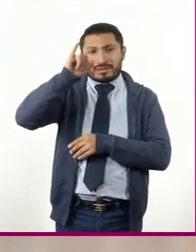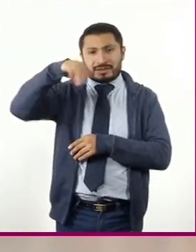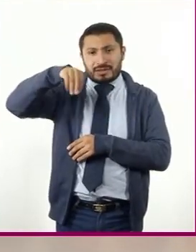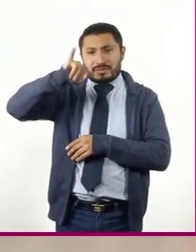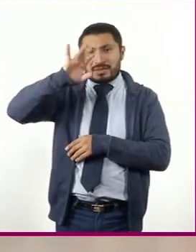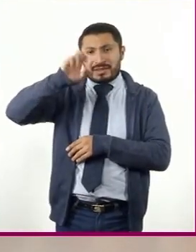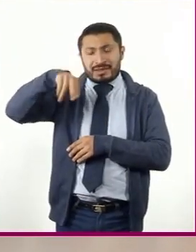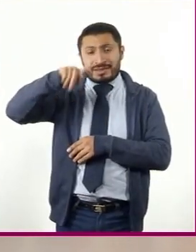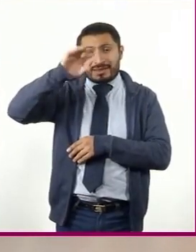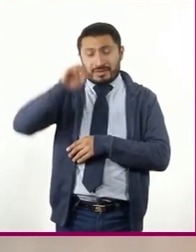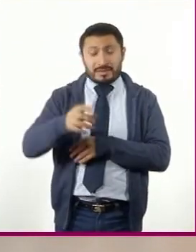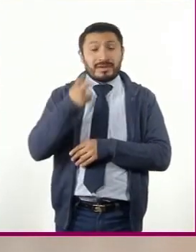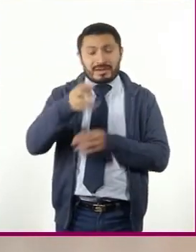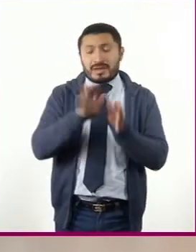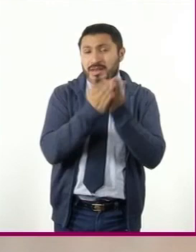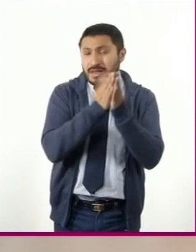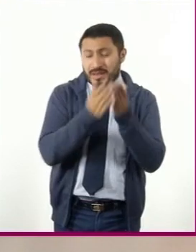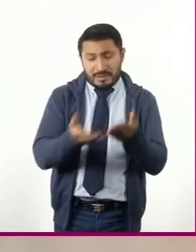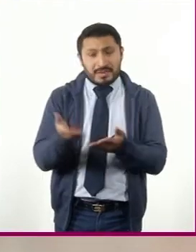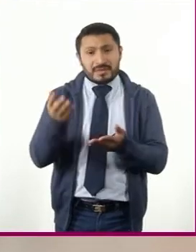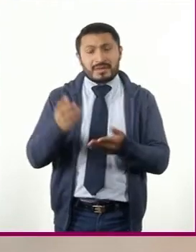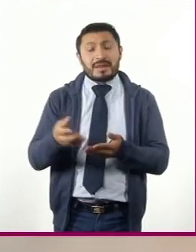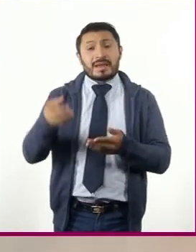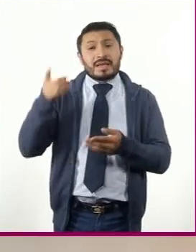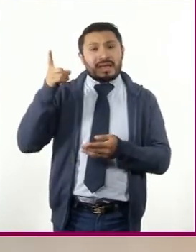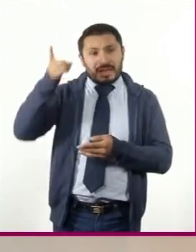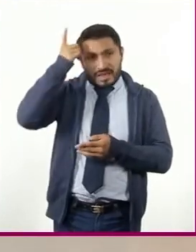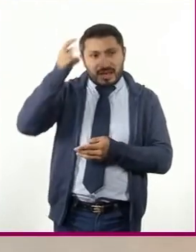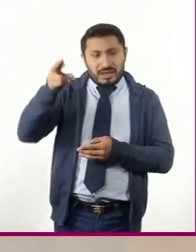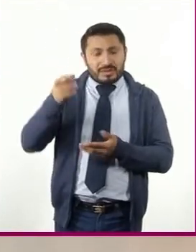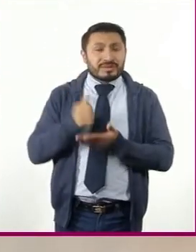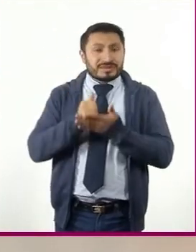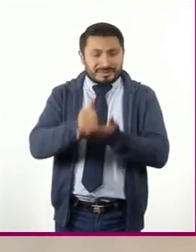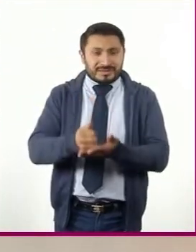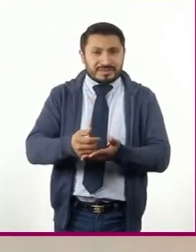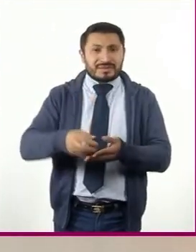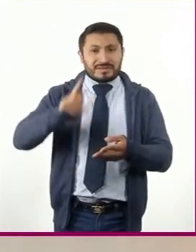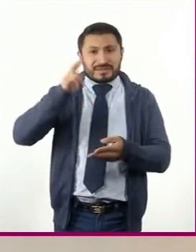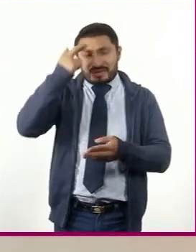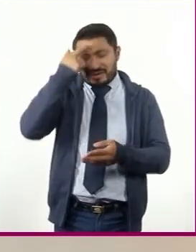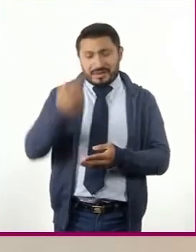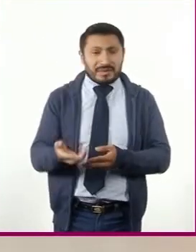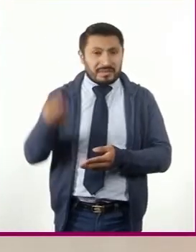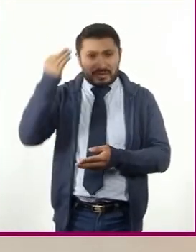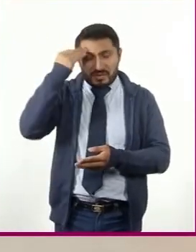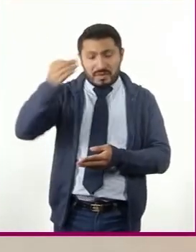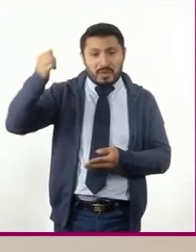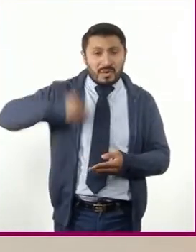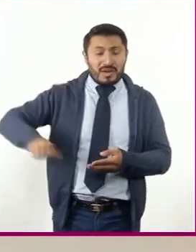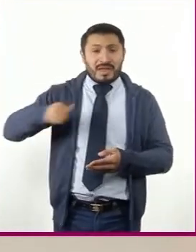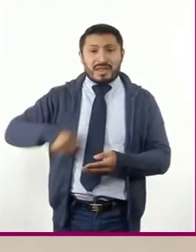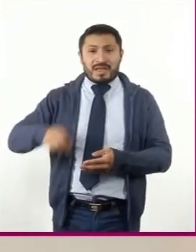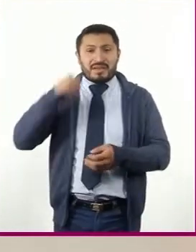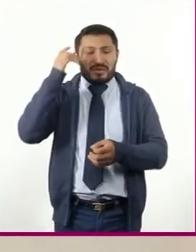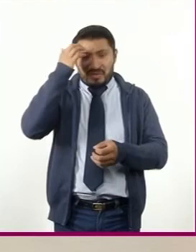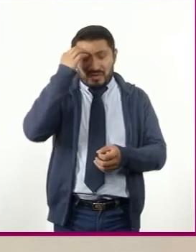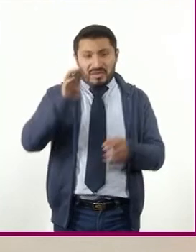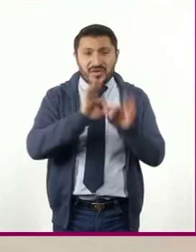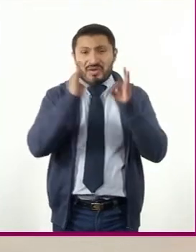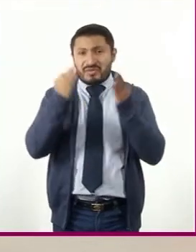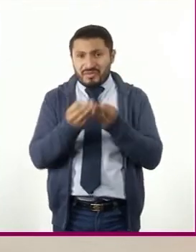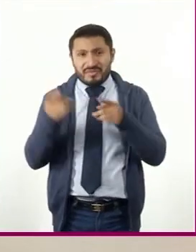de las obras y de la valiosa colaboración del Dr. Campos, viajamos hasta los escenarios y vimos los modos de vida, el